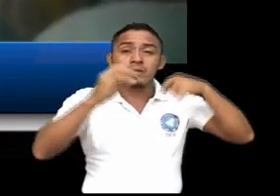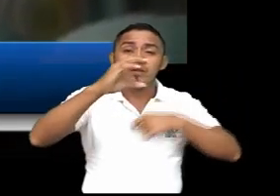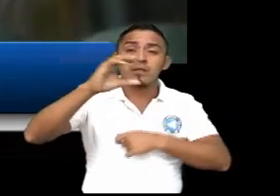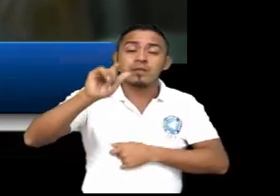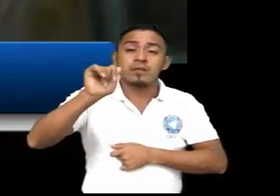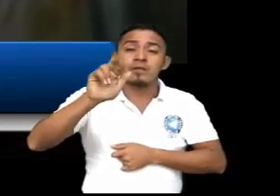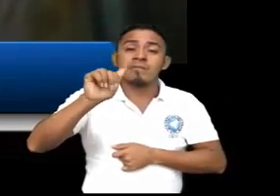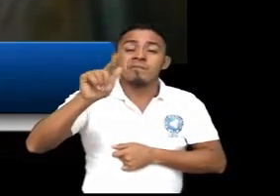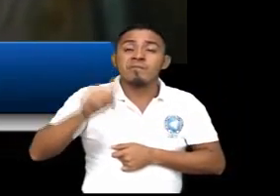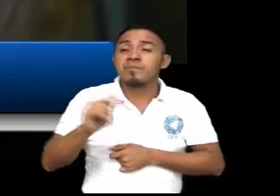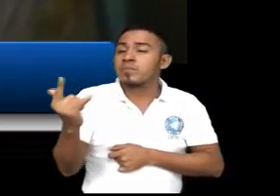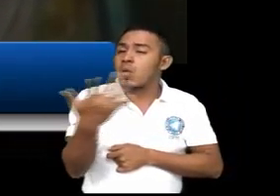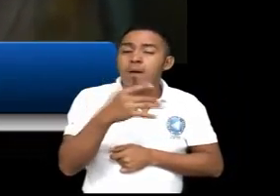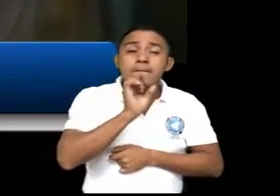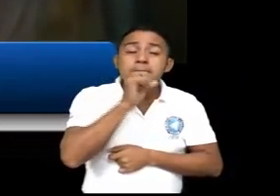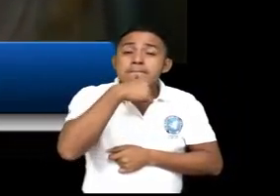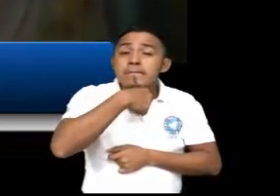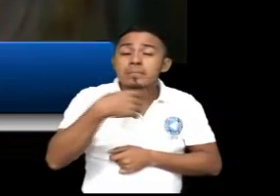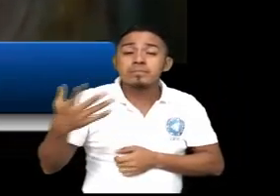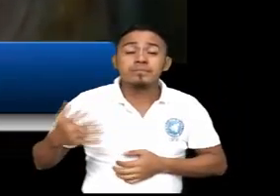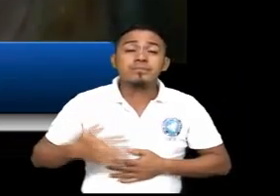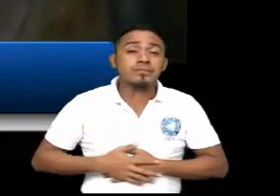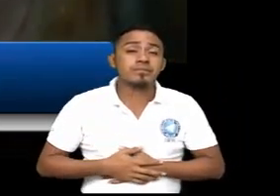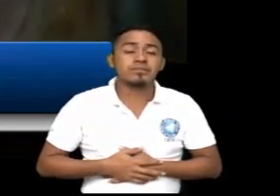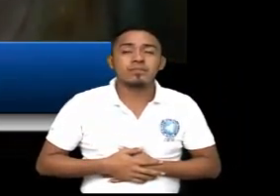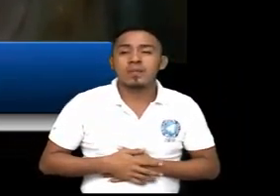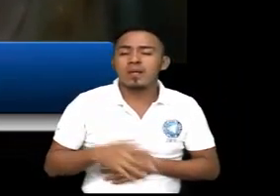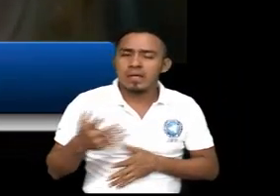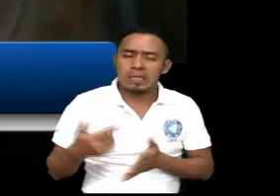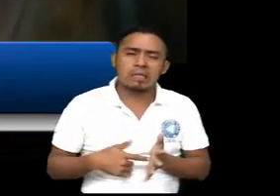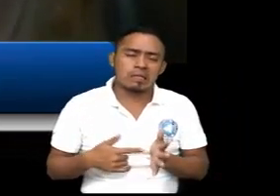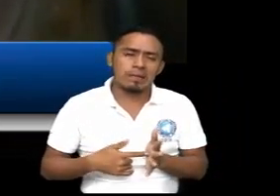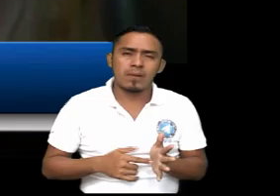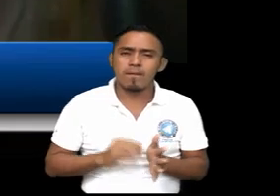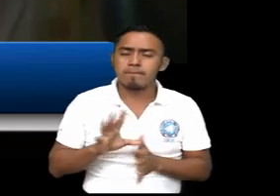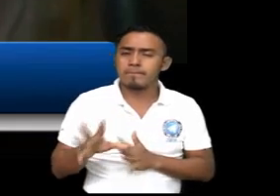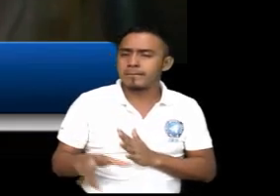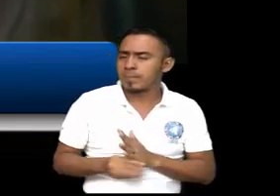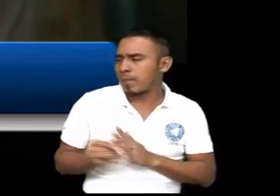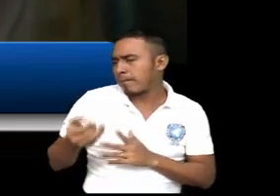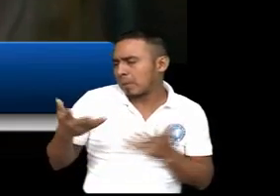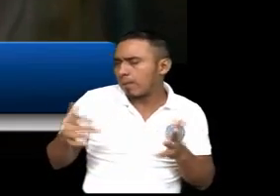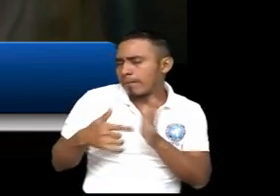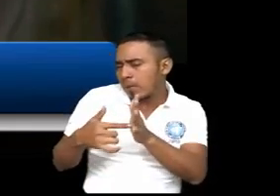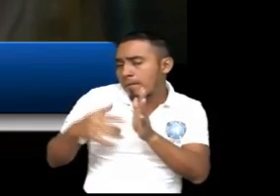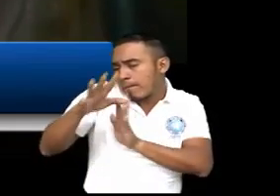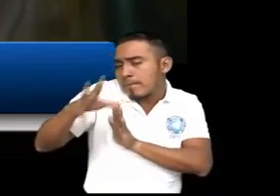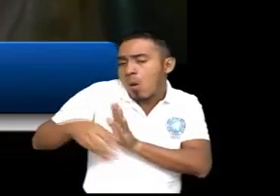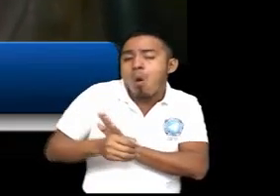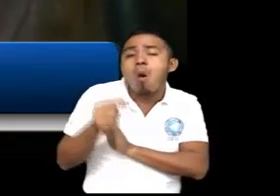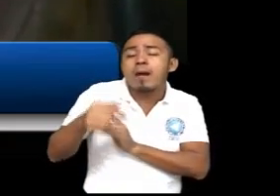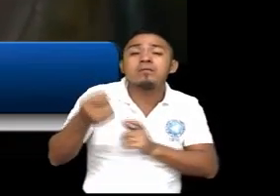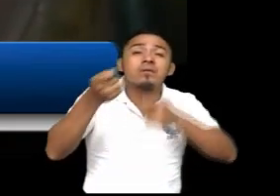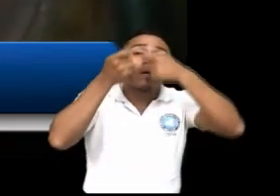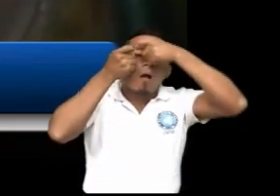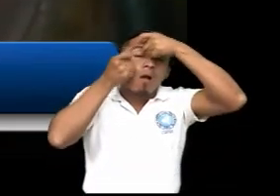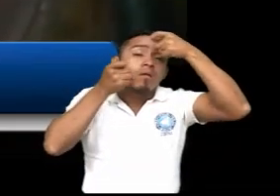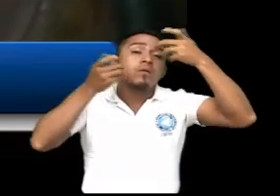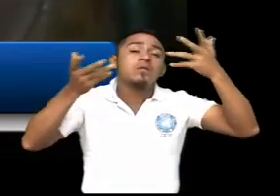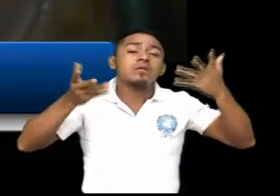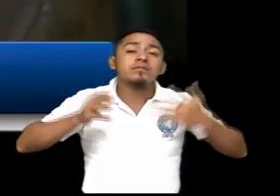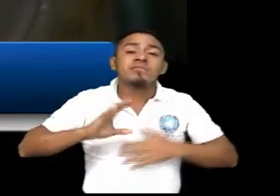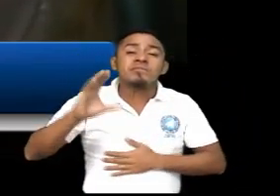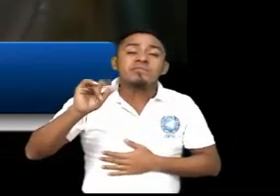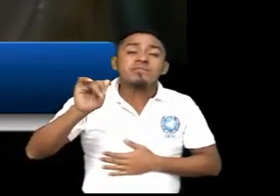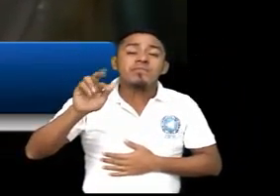de la tercera edad. Ya. Si habláramos de costo, doctora, por ejemplo, ¿cuánto costar una operación de esta?